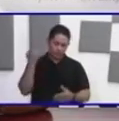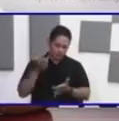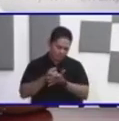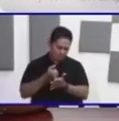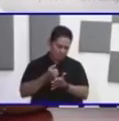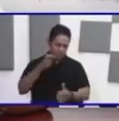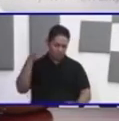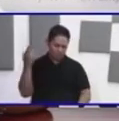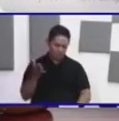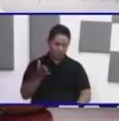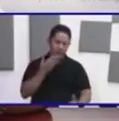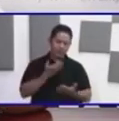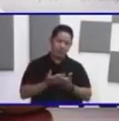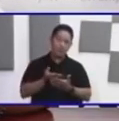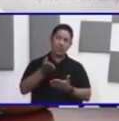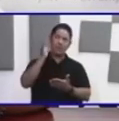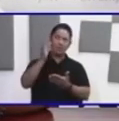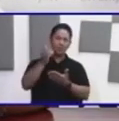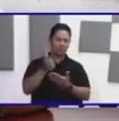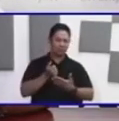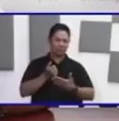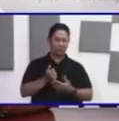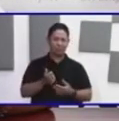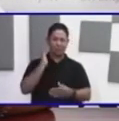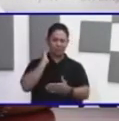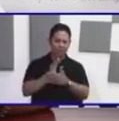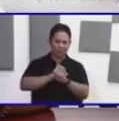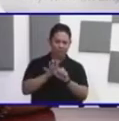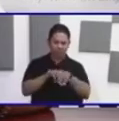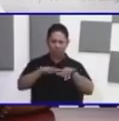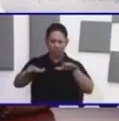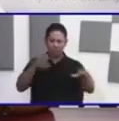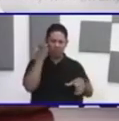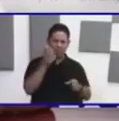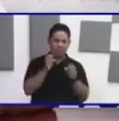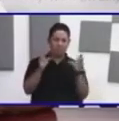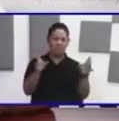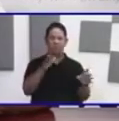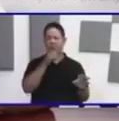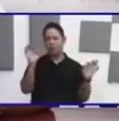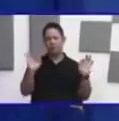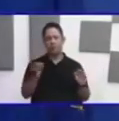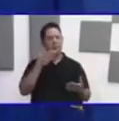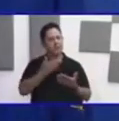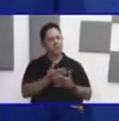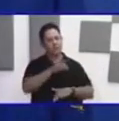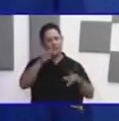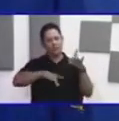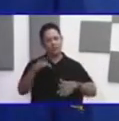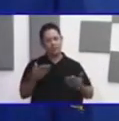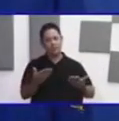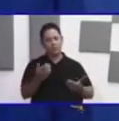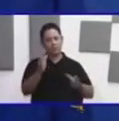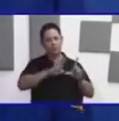la misericordia de Dios, esto no ha sido peor. Así que muchas gracias, señores secretarios, por esta presentación y nos